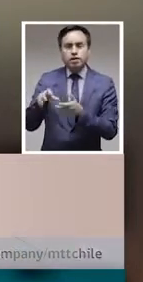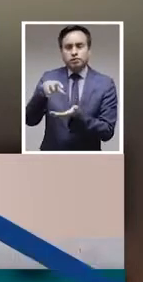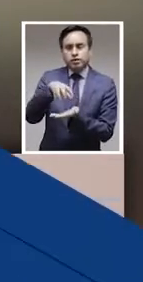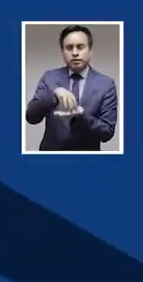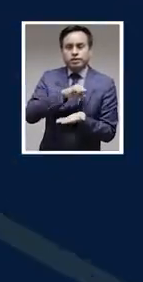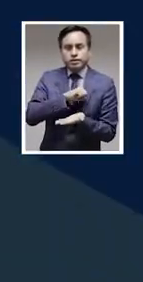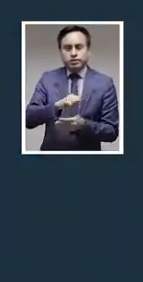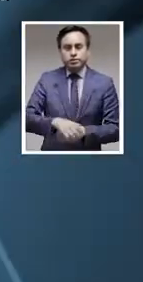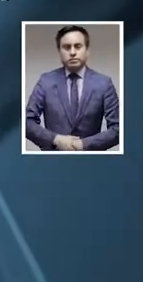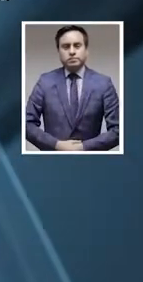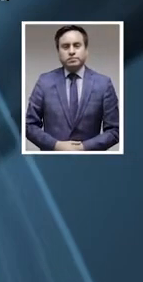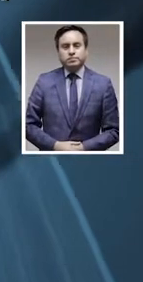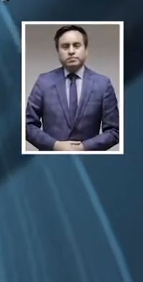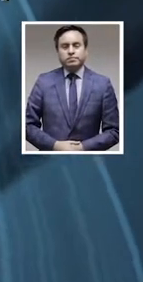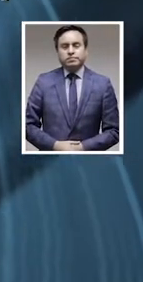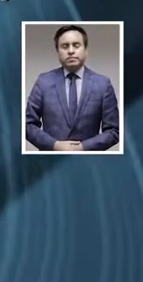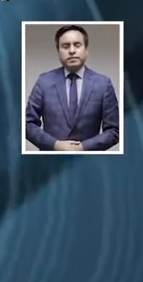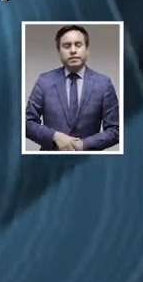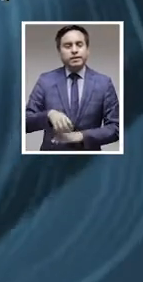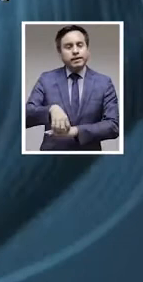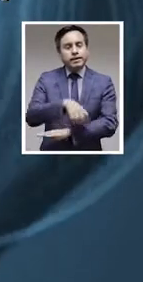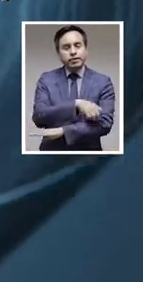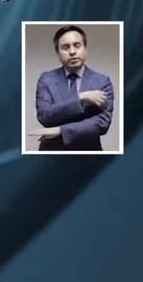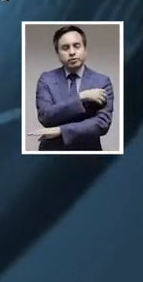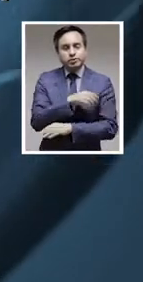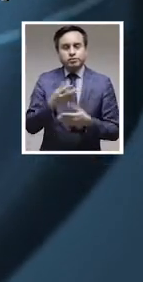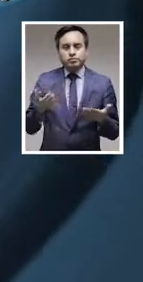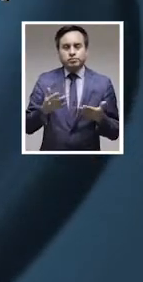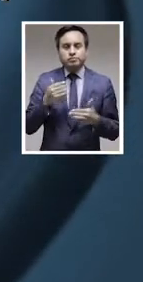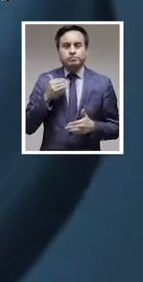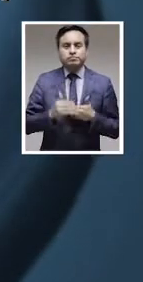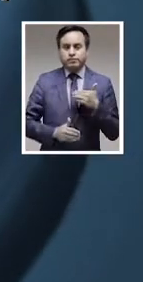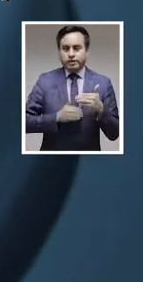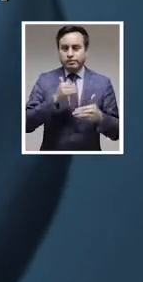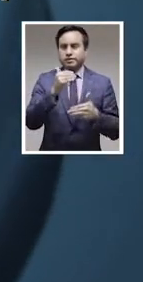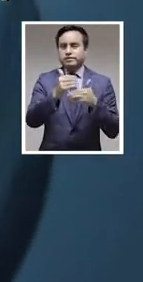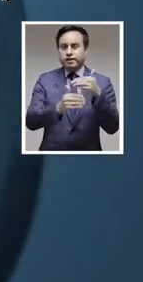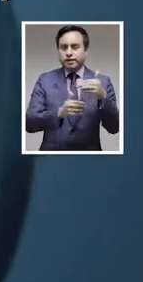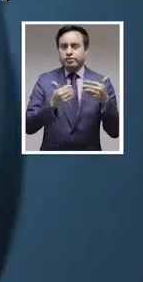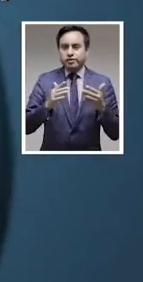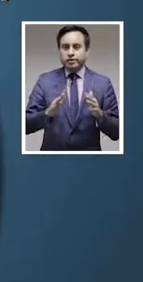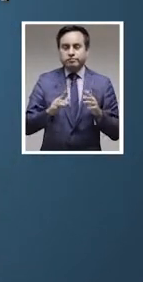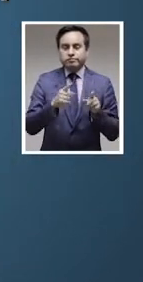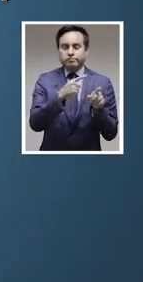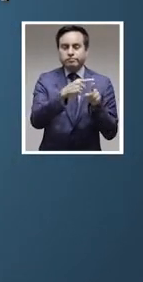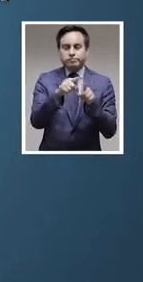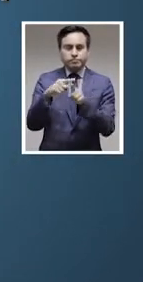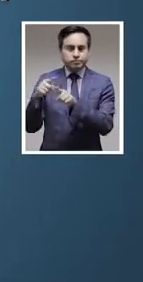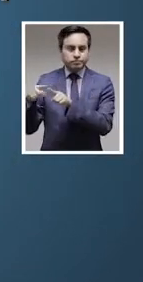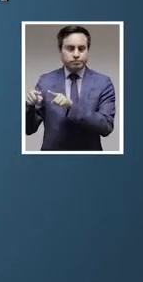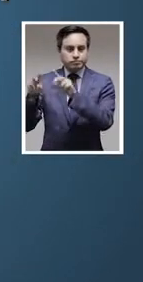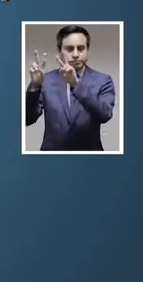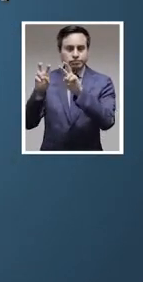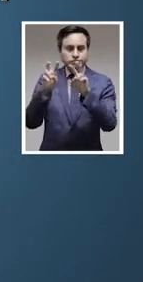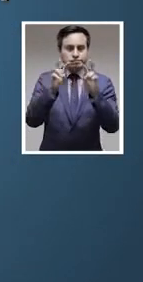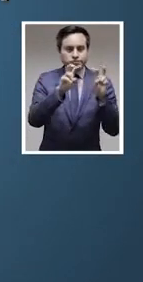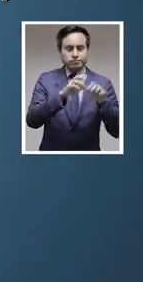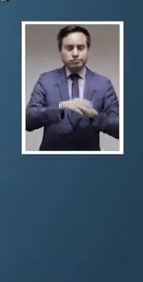de Santiago. En regiones hemos avanzado en distintos